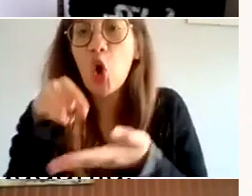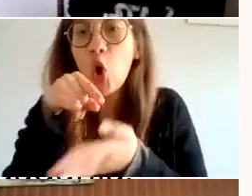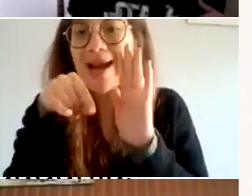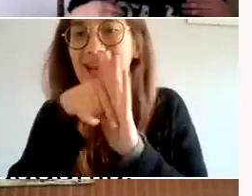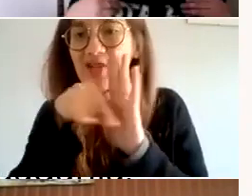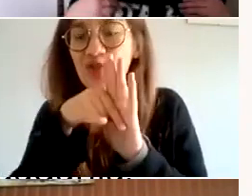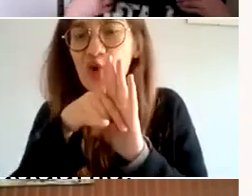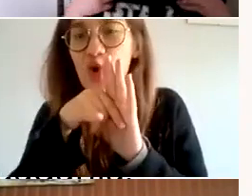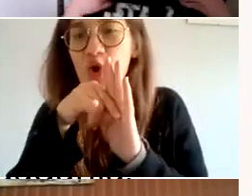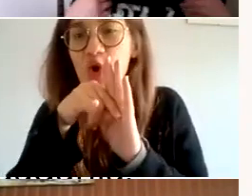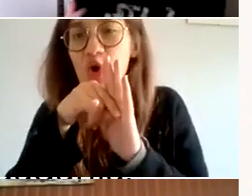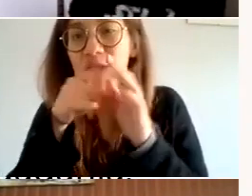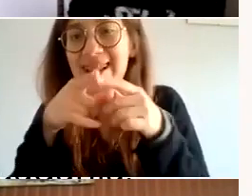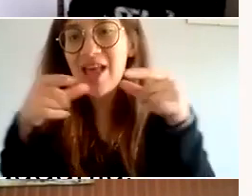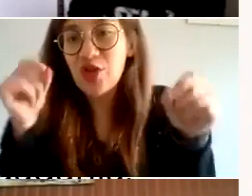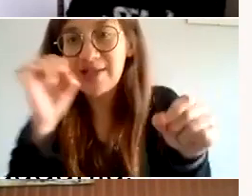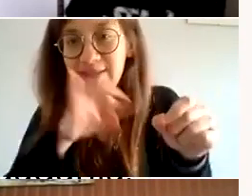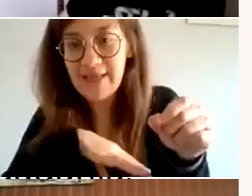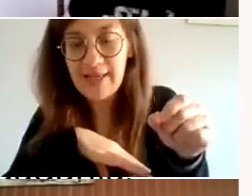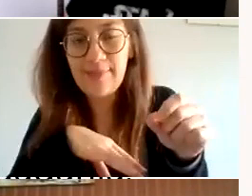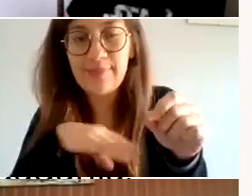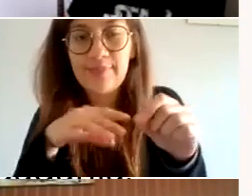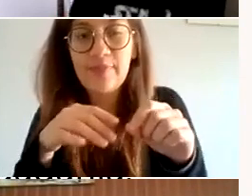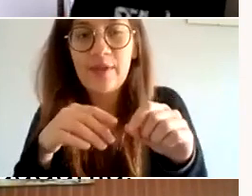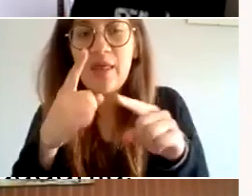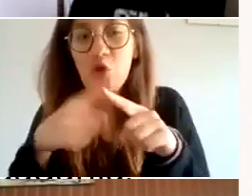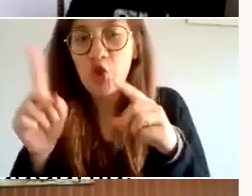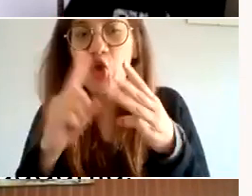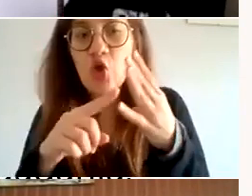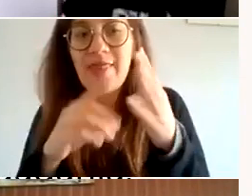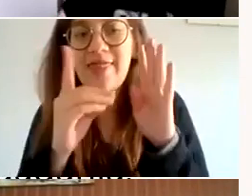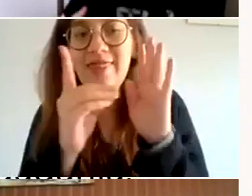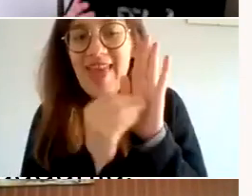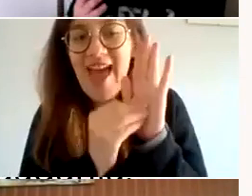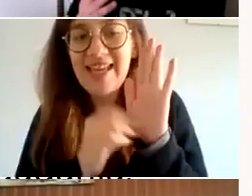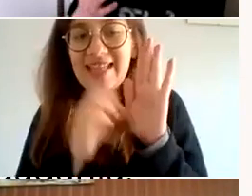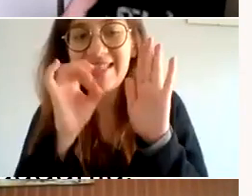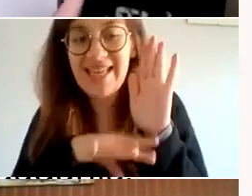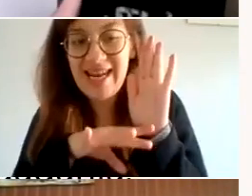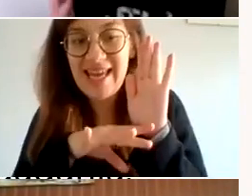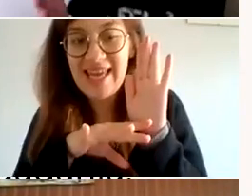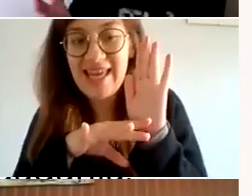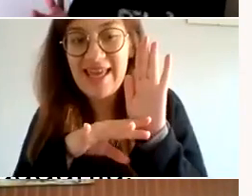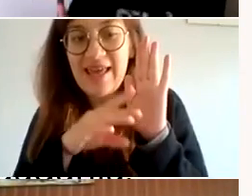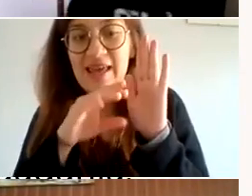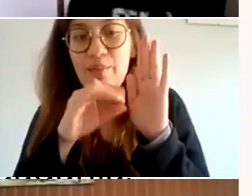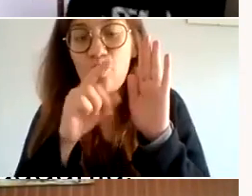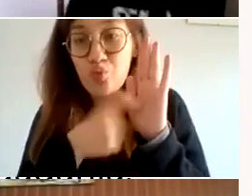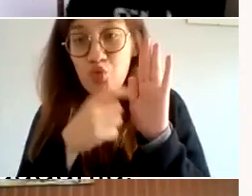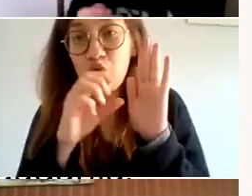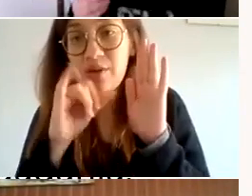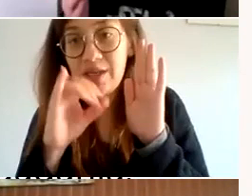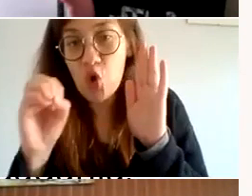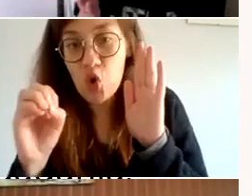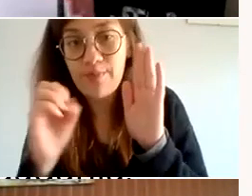y también, bueno, existen muchos más que son datos que pueden ir buscando. Por ejemplo, los datos de transparencia activa que